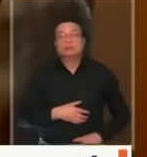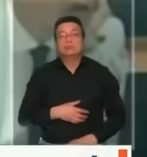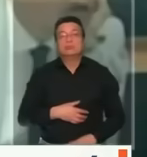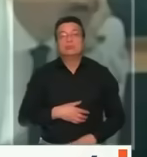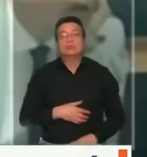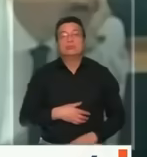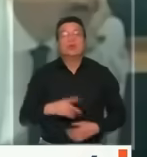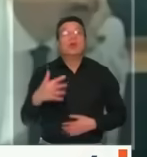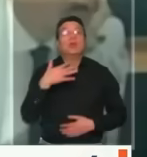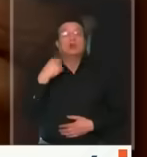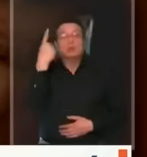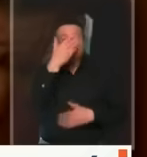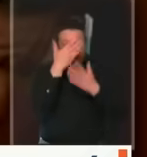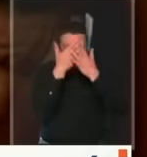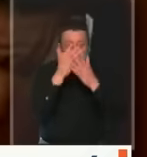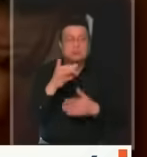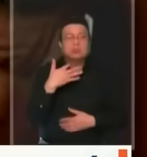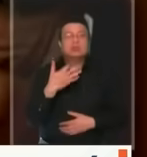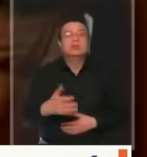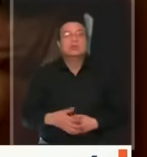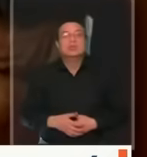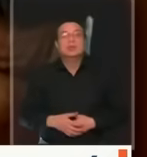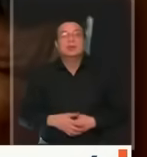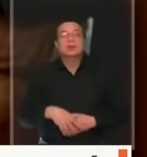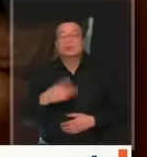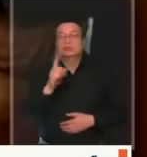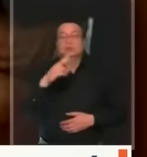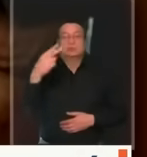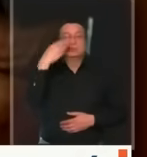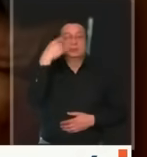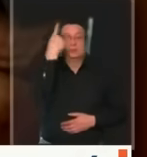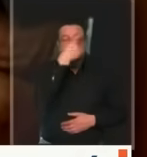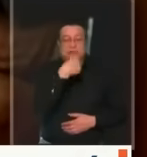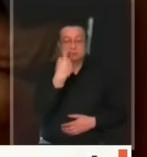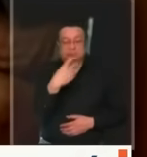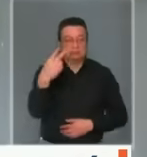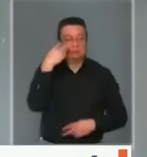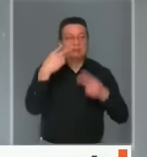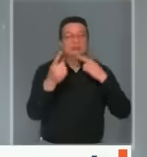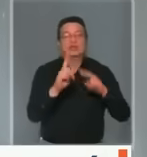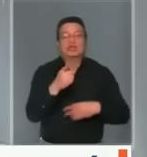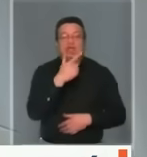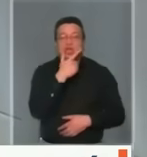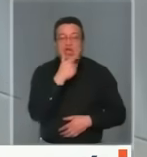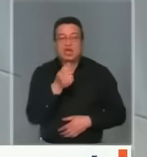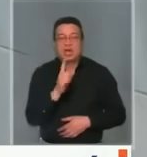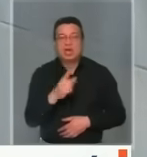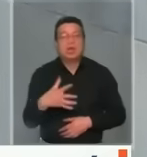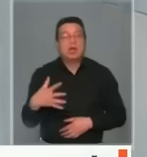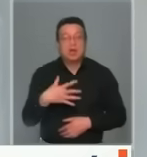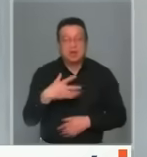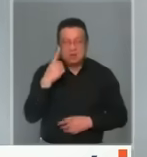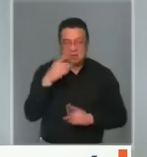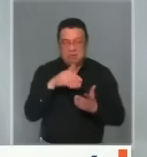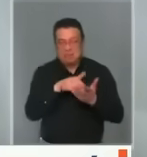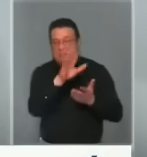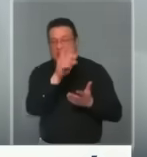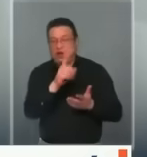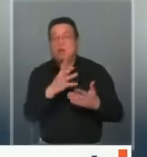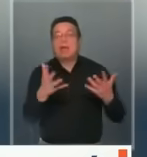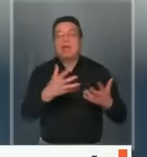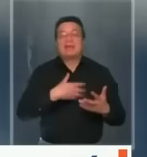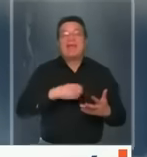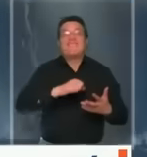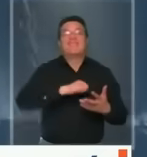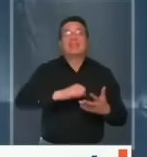¿Por qué se tapa la cara? Por ningún motivo querían que sus rostros fueran expuestos, no por miedo a la condena social, sino que para evitar